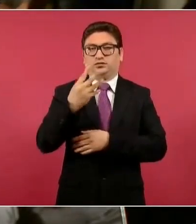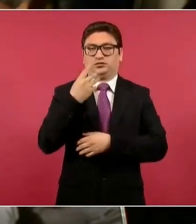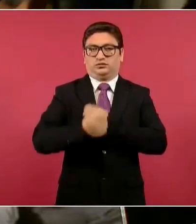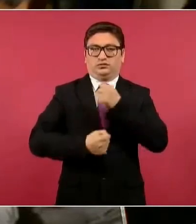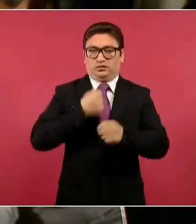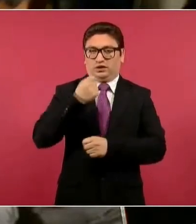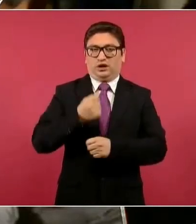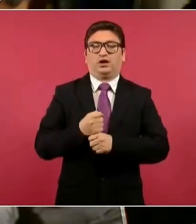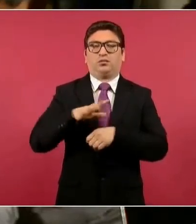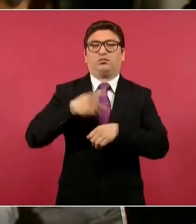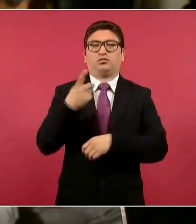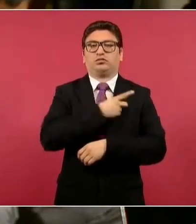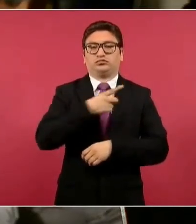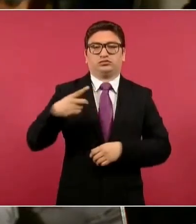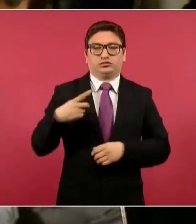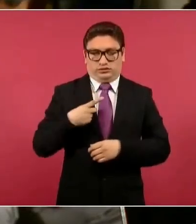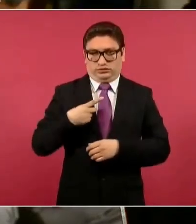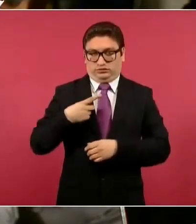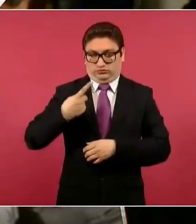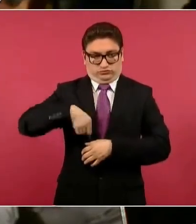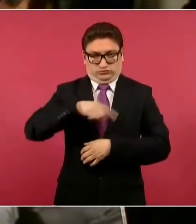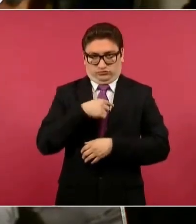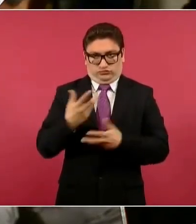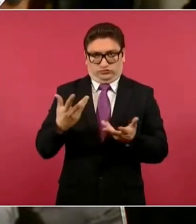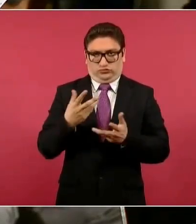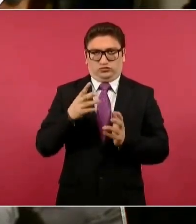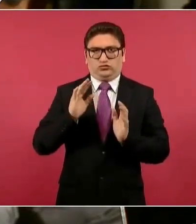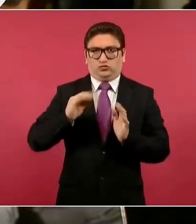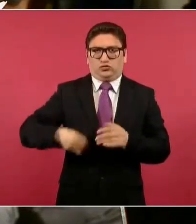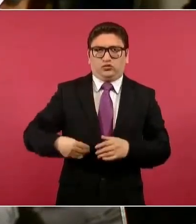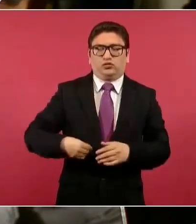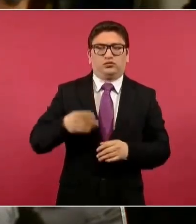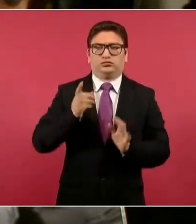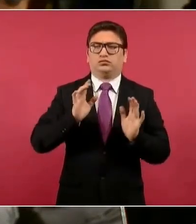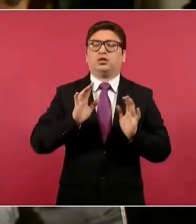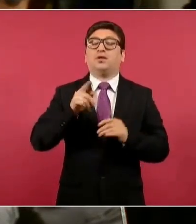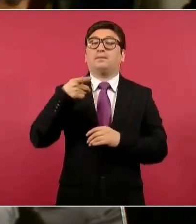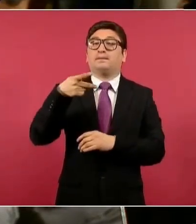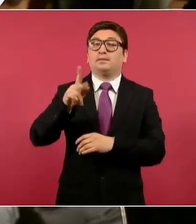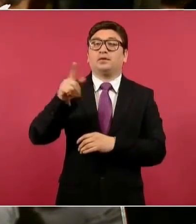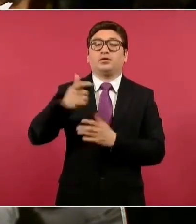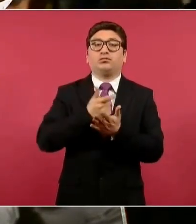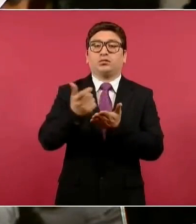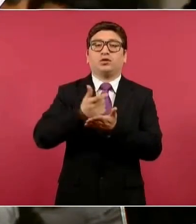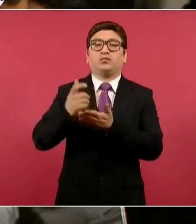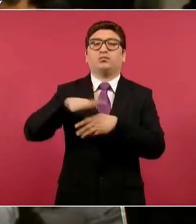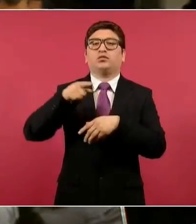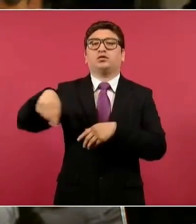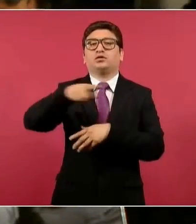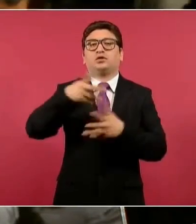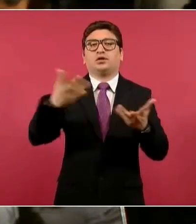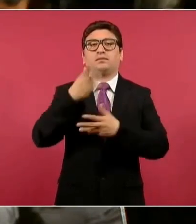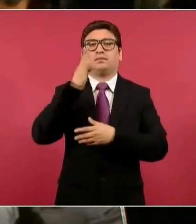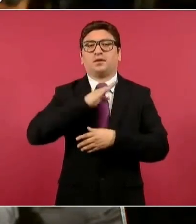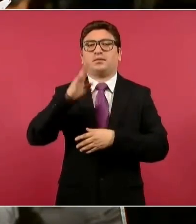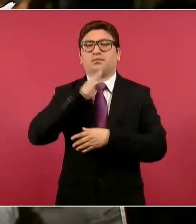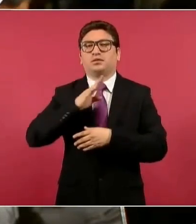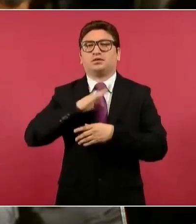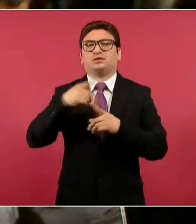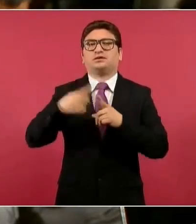de deuda que no es de nosotros y para sanear las malas prácticas de